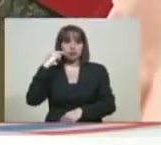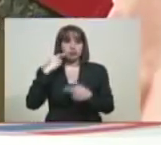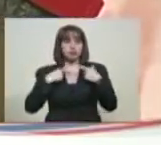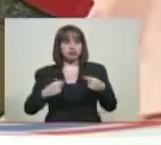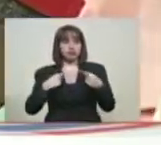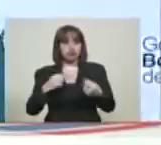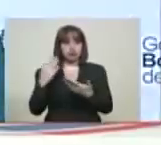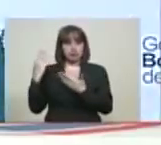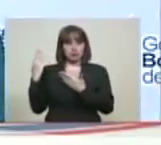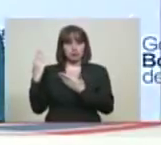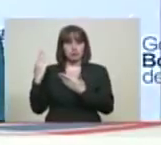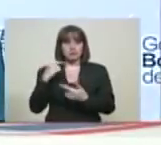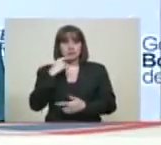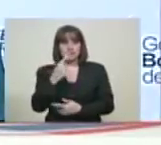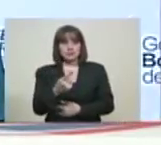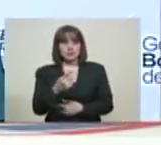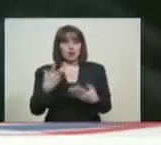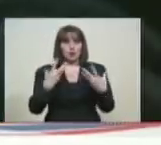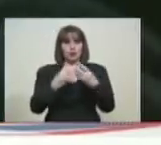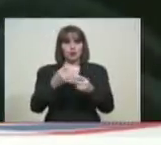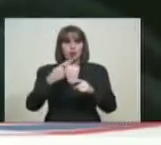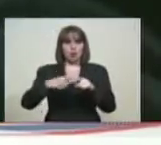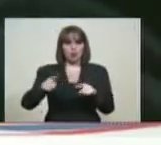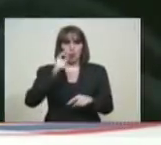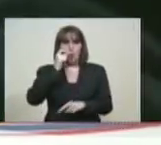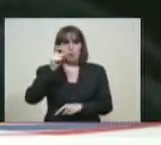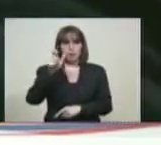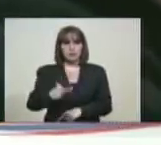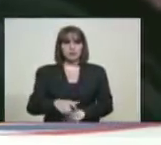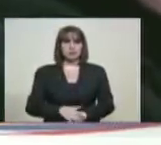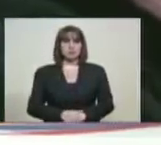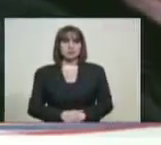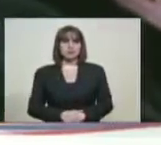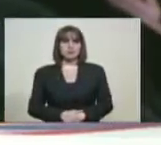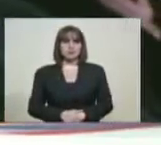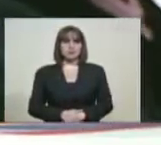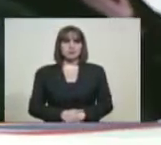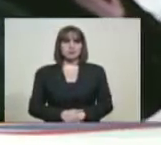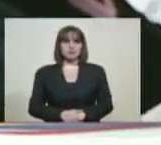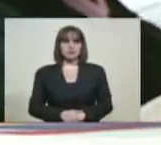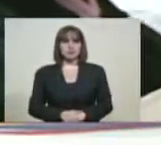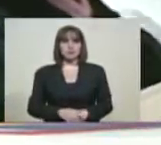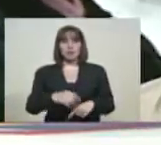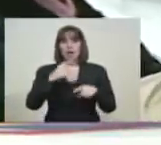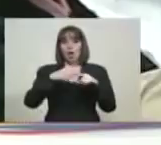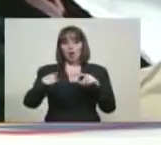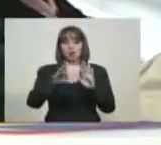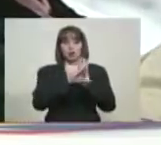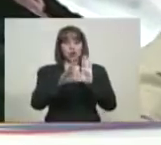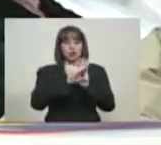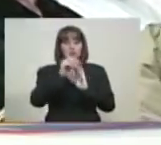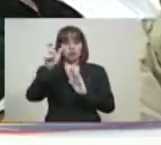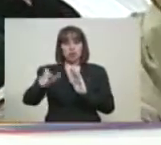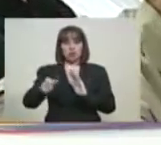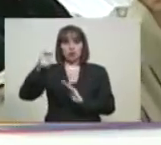del consejo federal de gobierno junto al doctor herman escarrá y a otros eminentes constituyentes